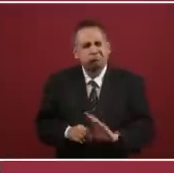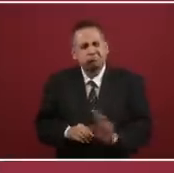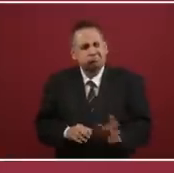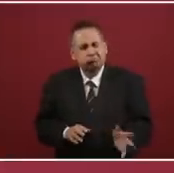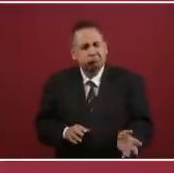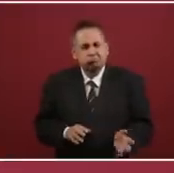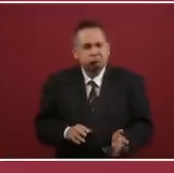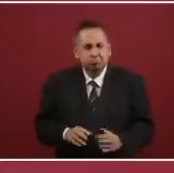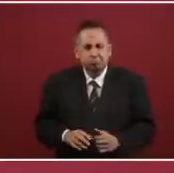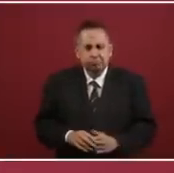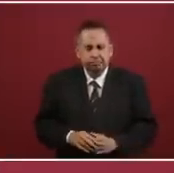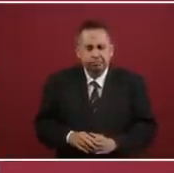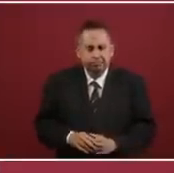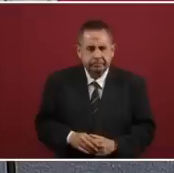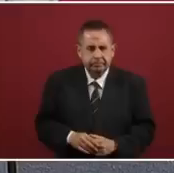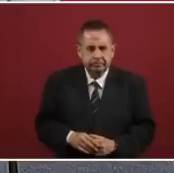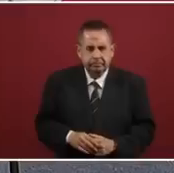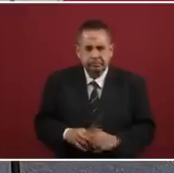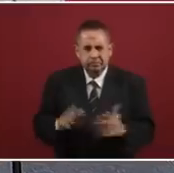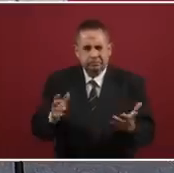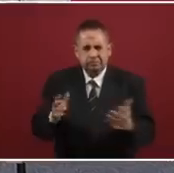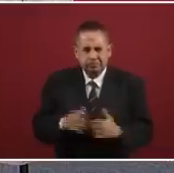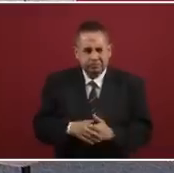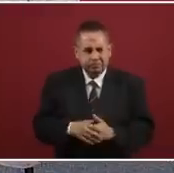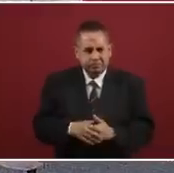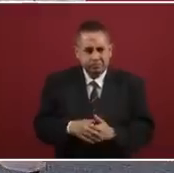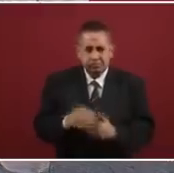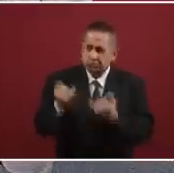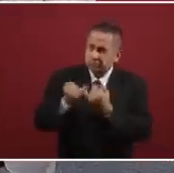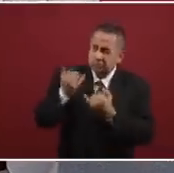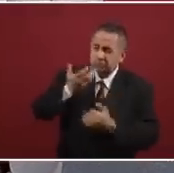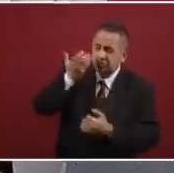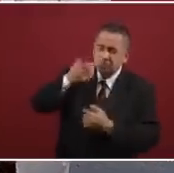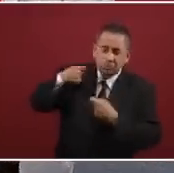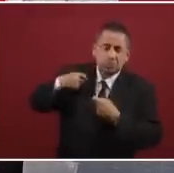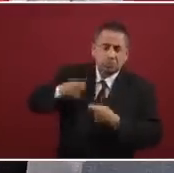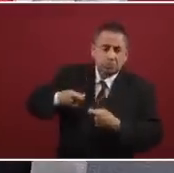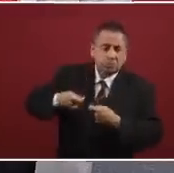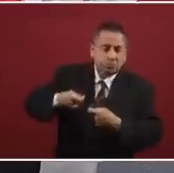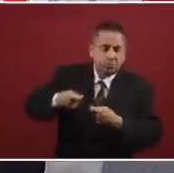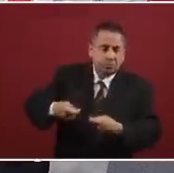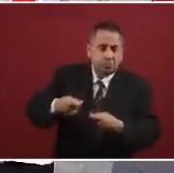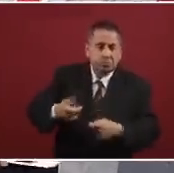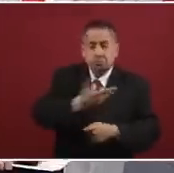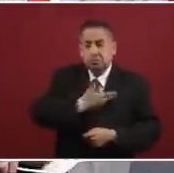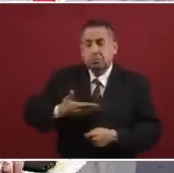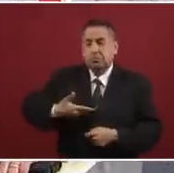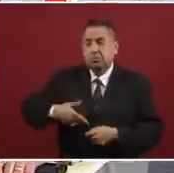porque no tenemos por qué seguir con lo mismo,